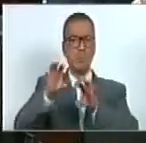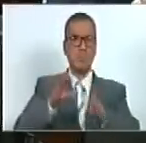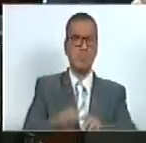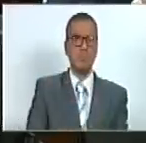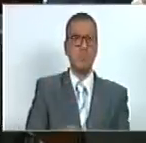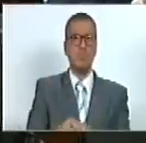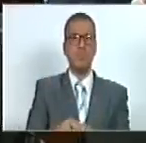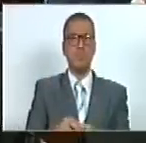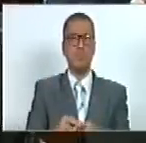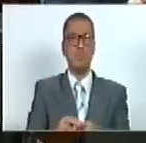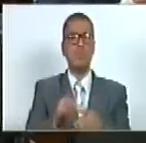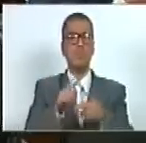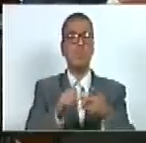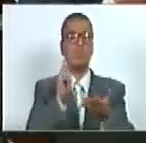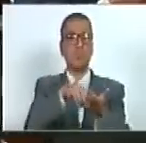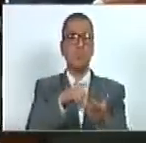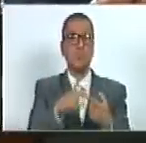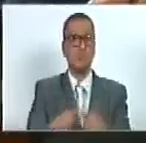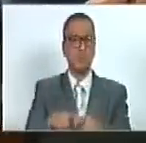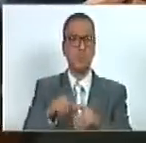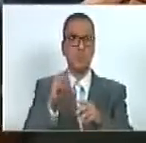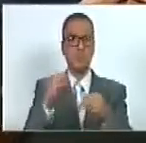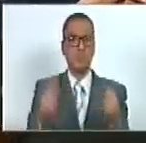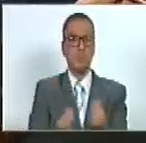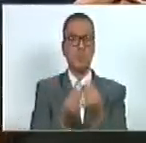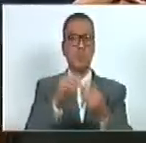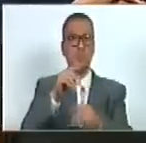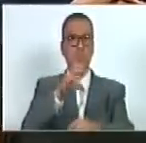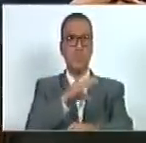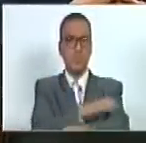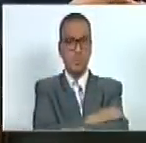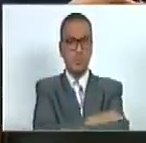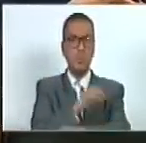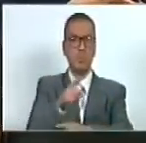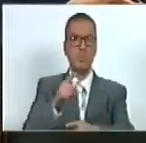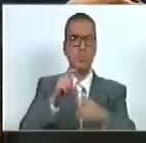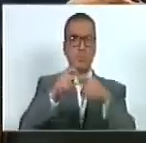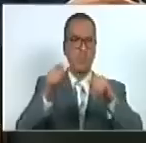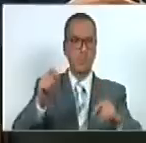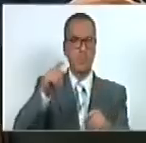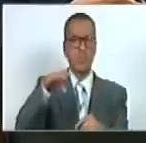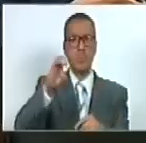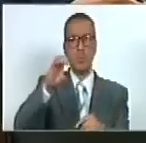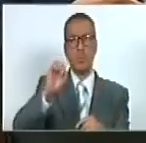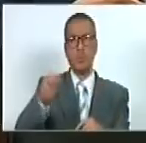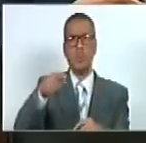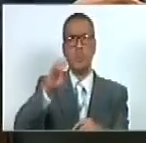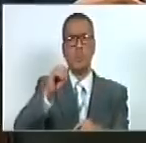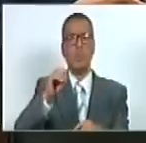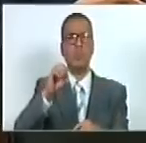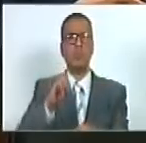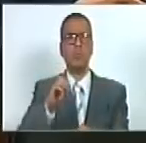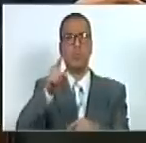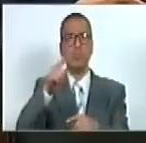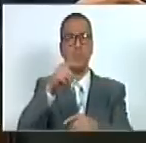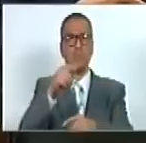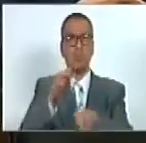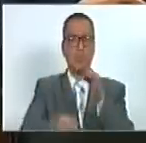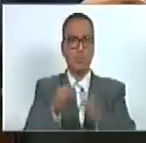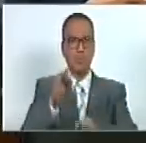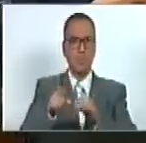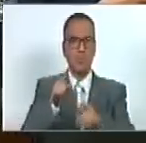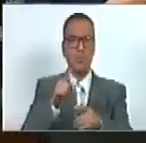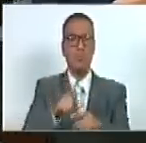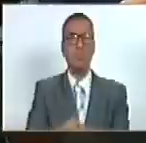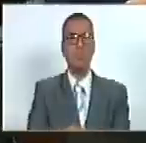con la complicidad de actores políticos venezolanos bajo la peregrina tesis del alter ego y utilizando para ellos abogados